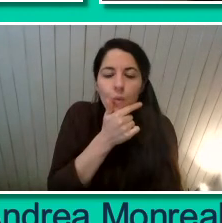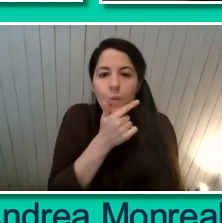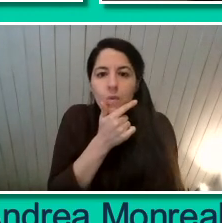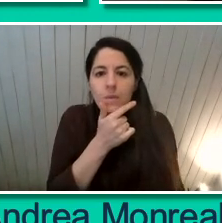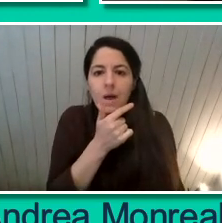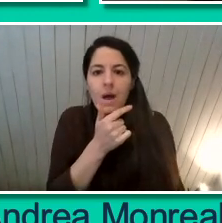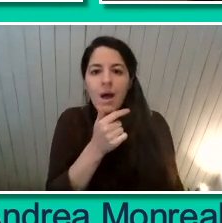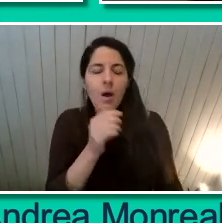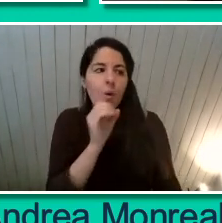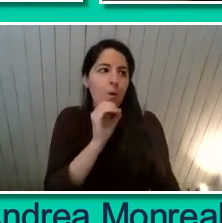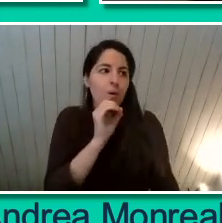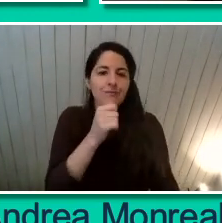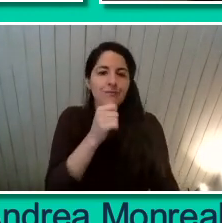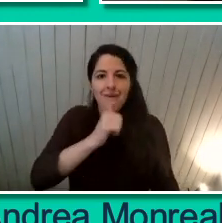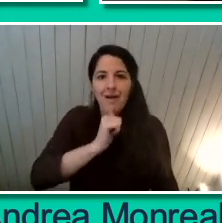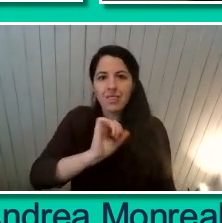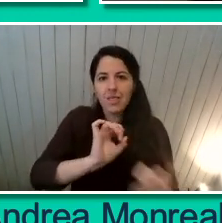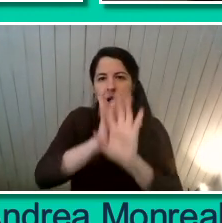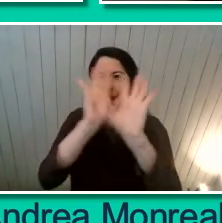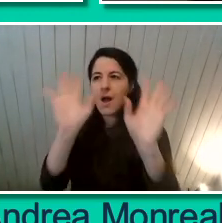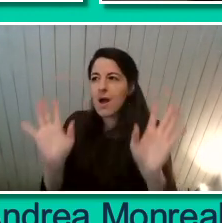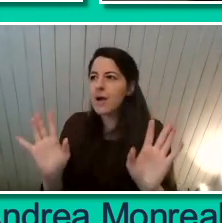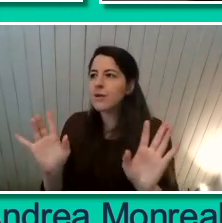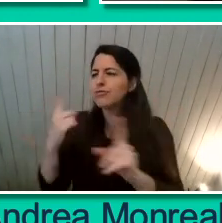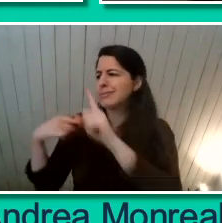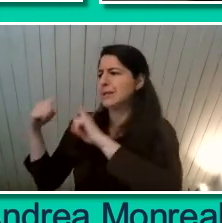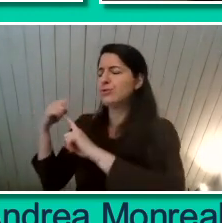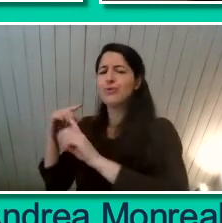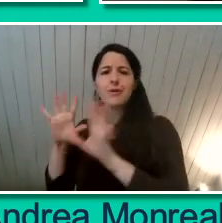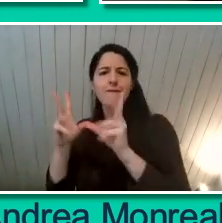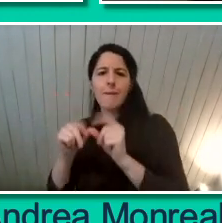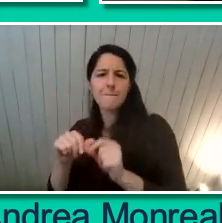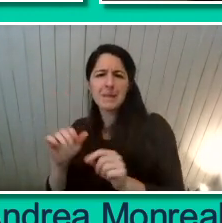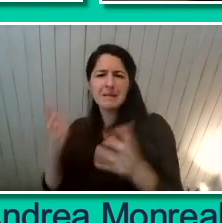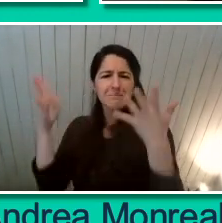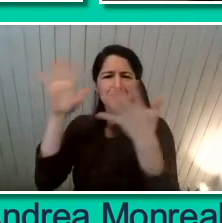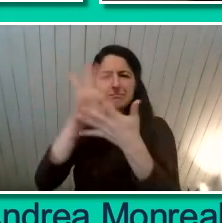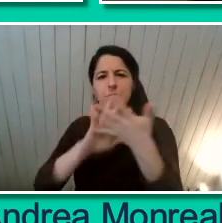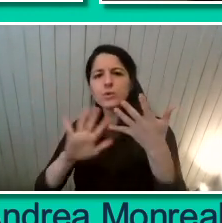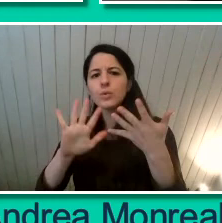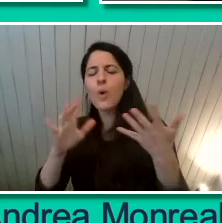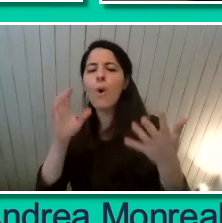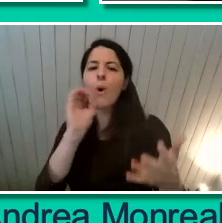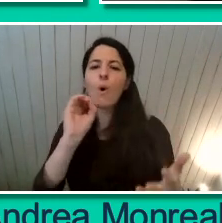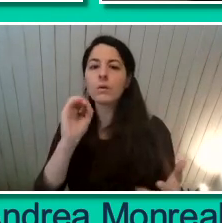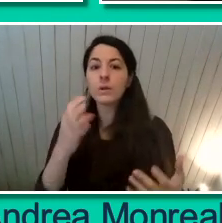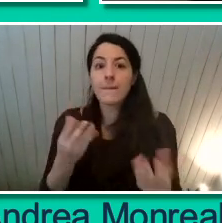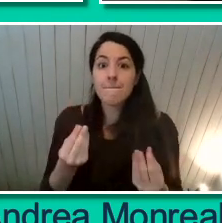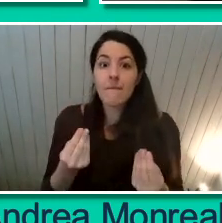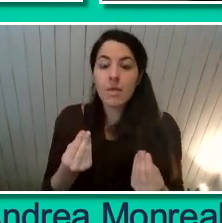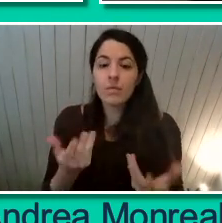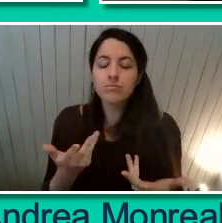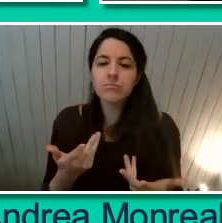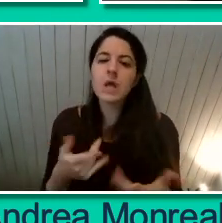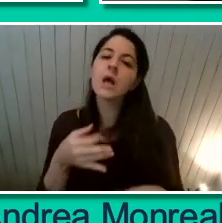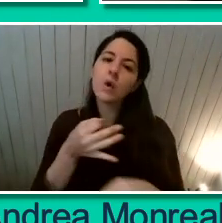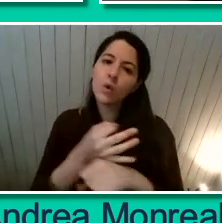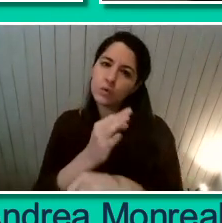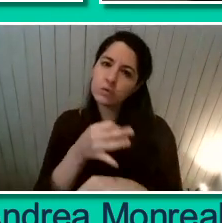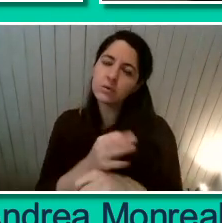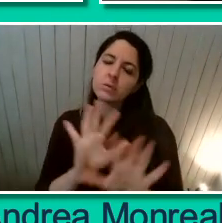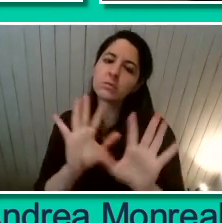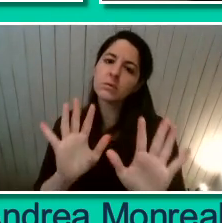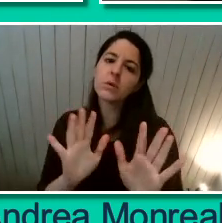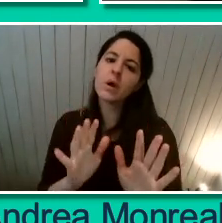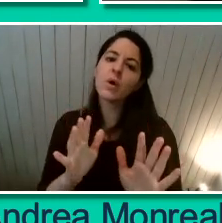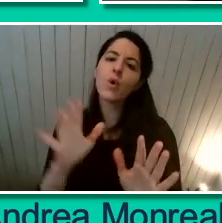ejemplo, su historia familiar, o solamente tiene el temor, lo recomendable es que busque a un